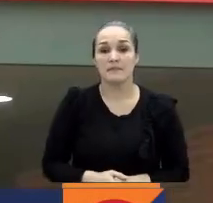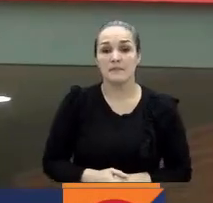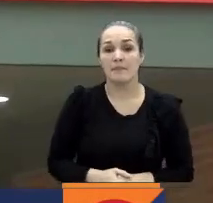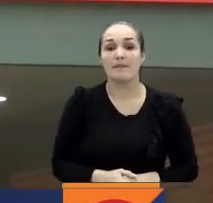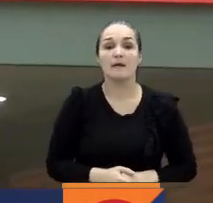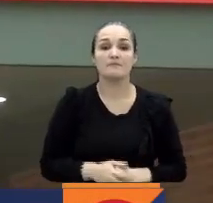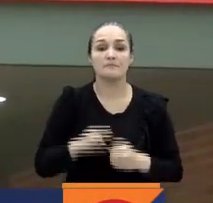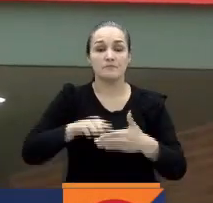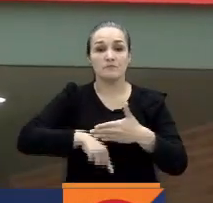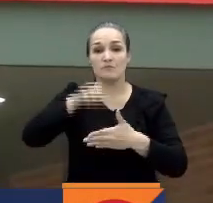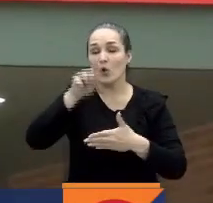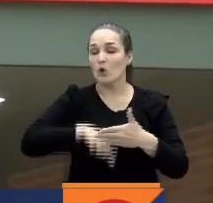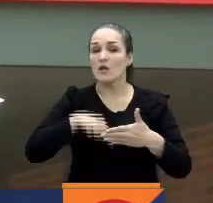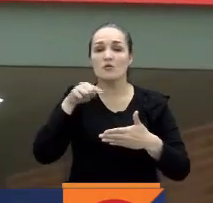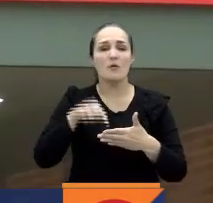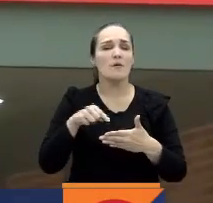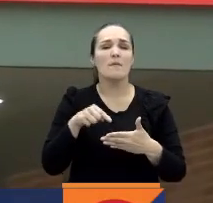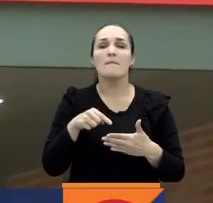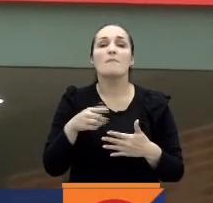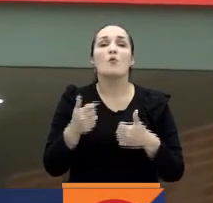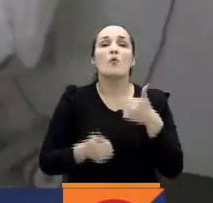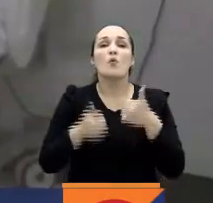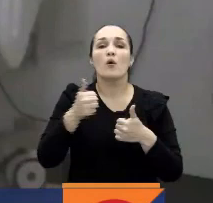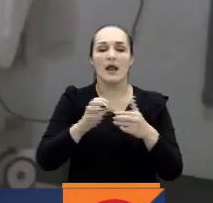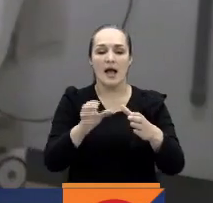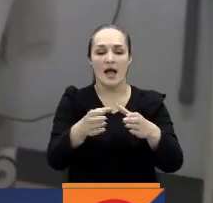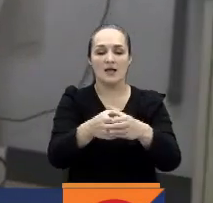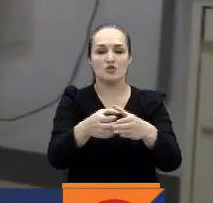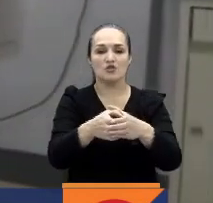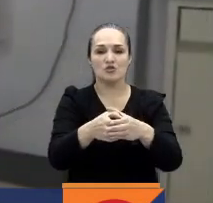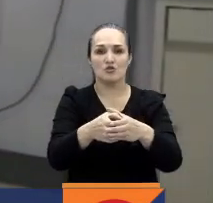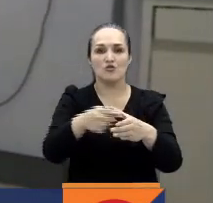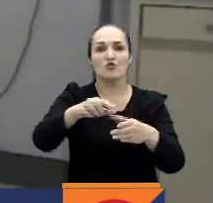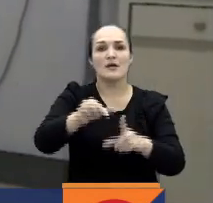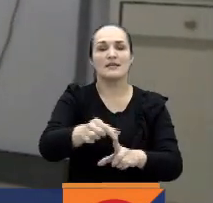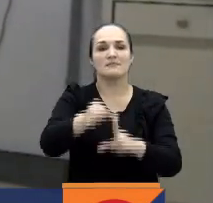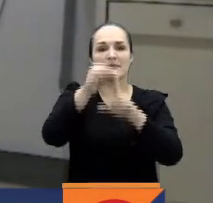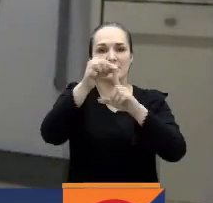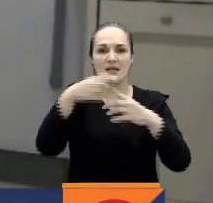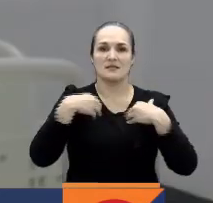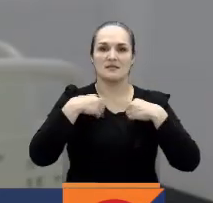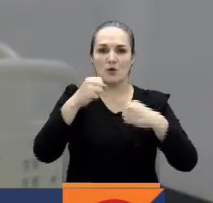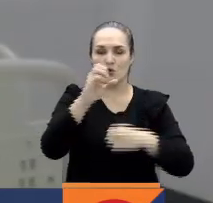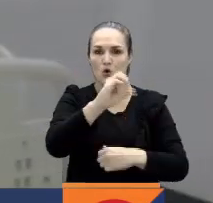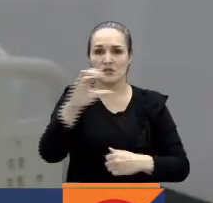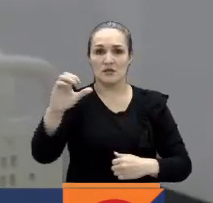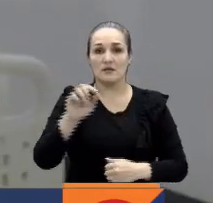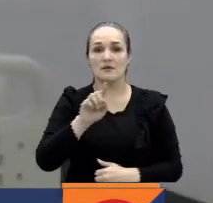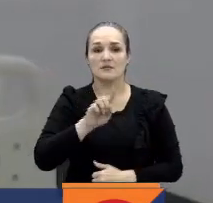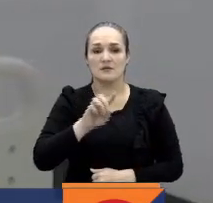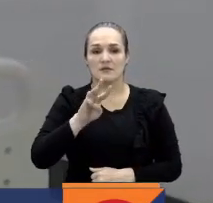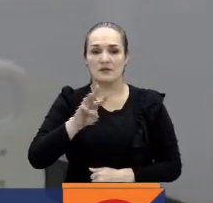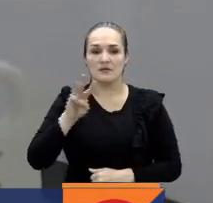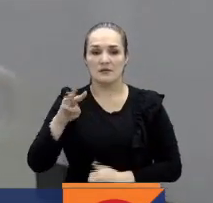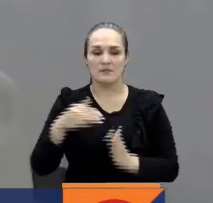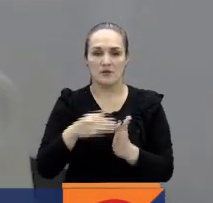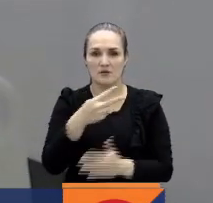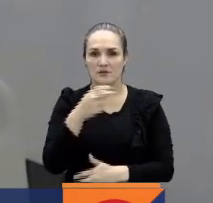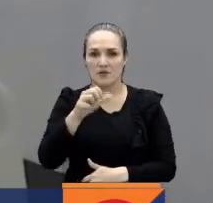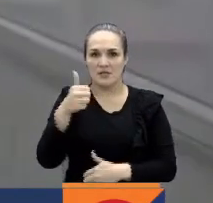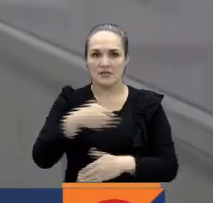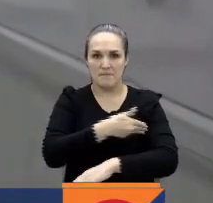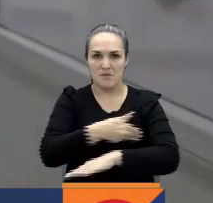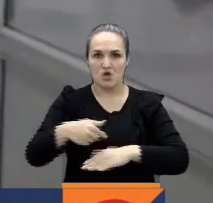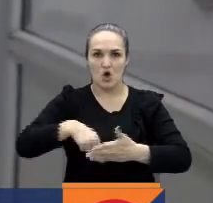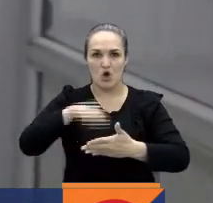donde uno de los mayores contratistas es la Asociación Gremial Especializada en Salud del Occidente, con 133.210 millones